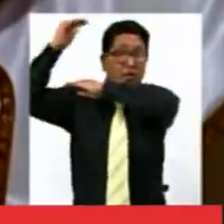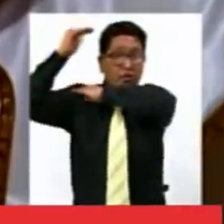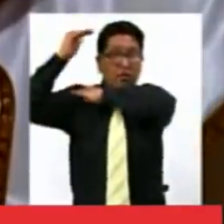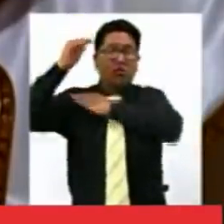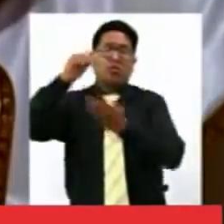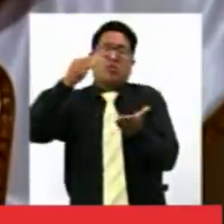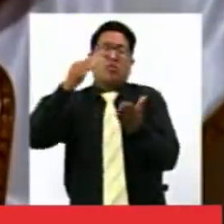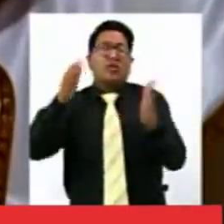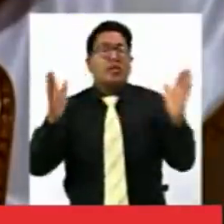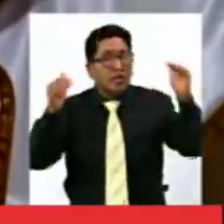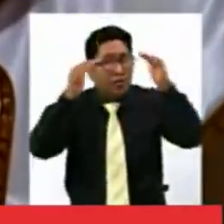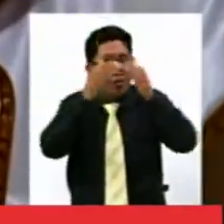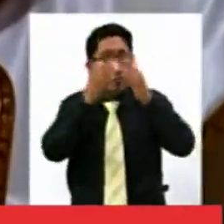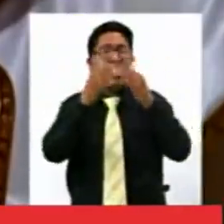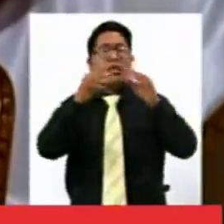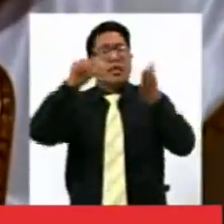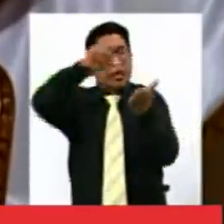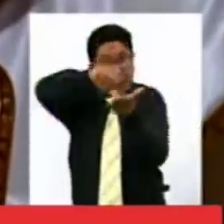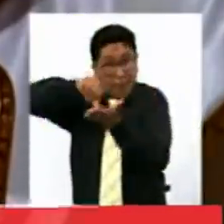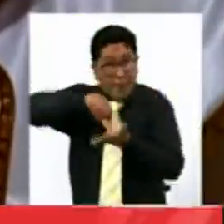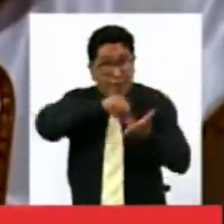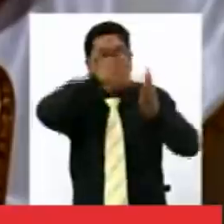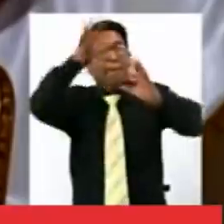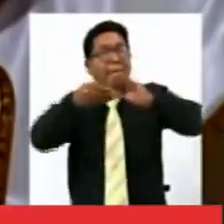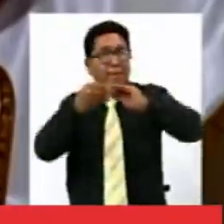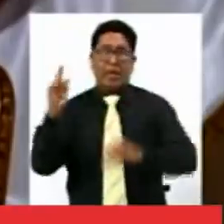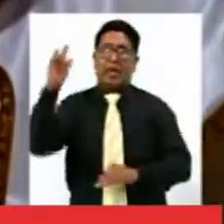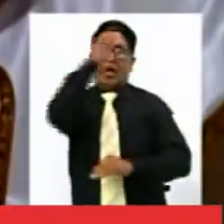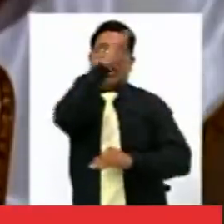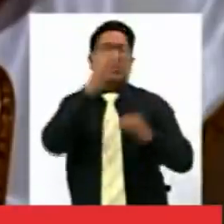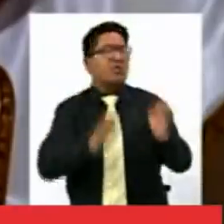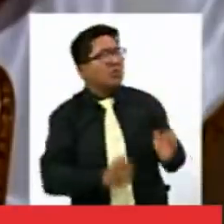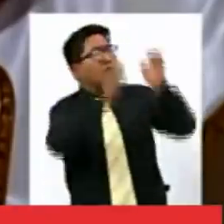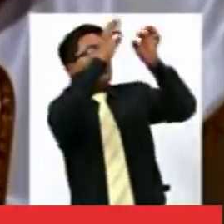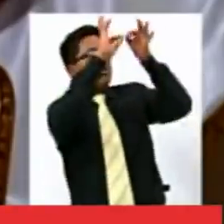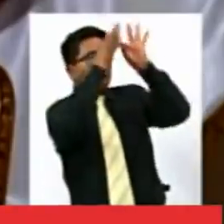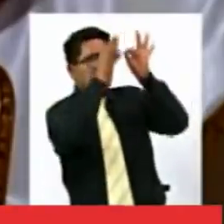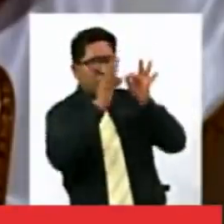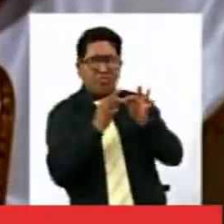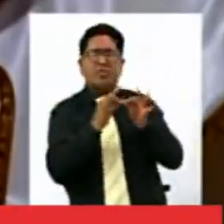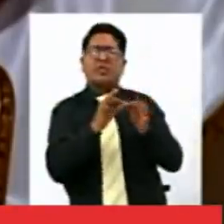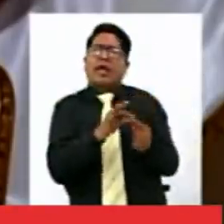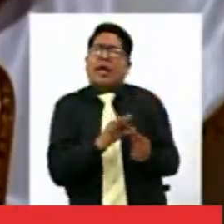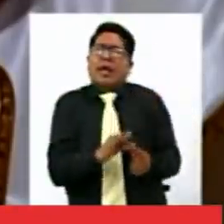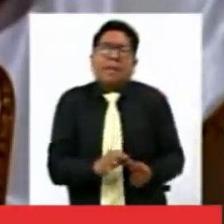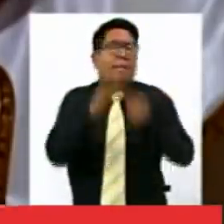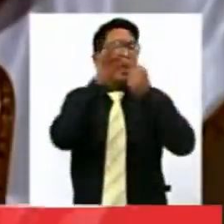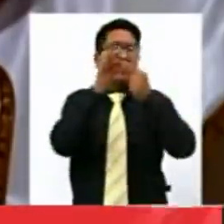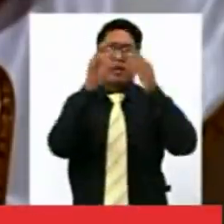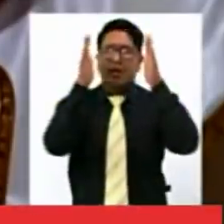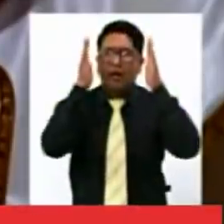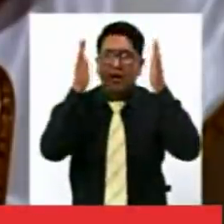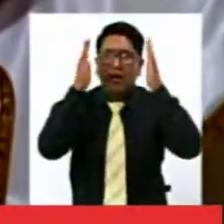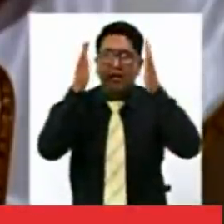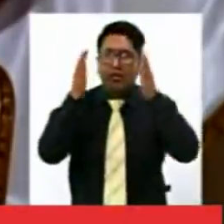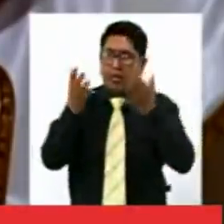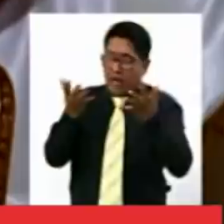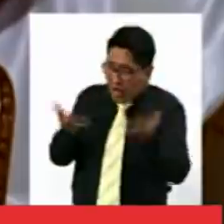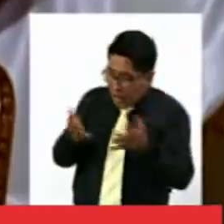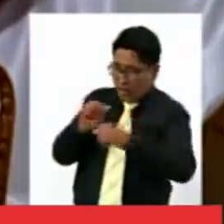todas las ciudades capitales más el alto la infraestructura para atender de modo exclusivo a todos los casos